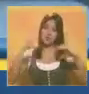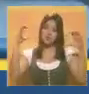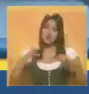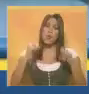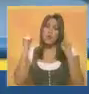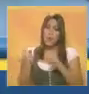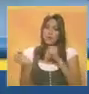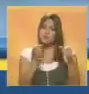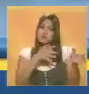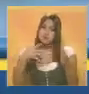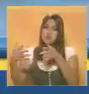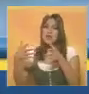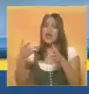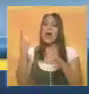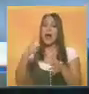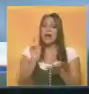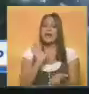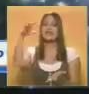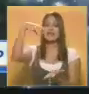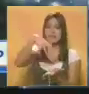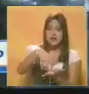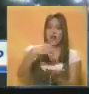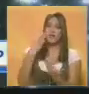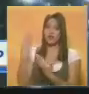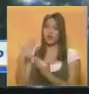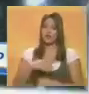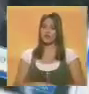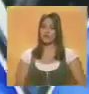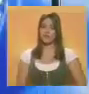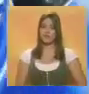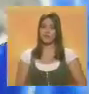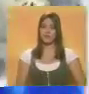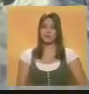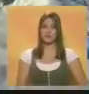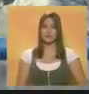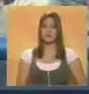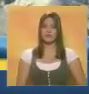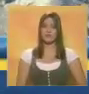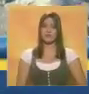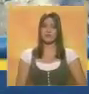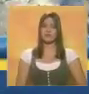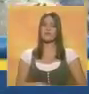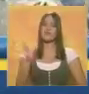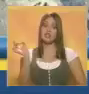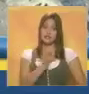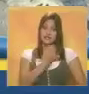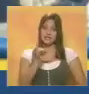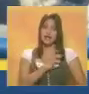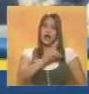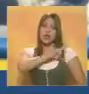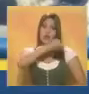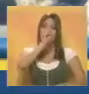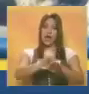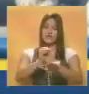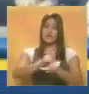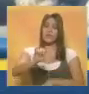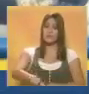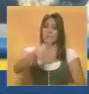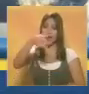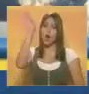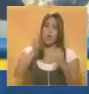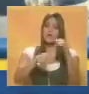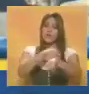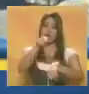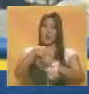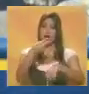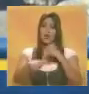torrenciales en las costas del estado de Quintana Roo en Chile las autoridades informaron que aumentó en las